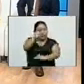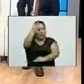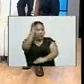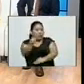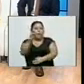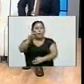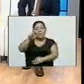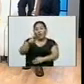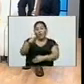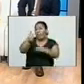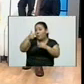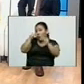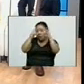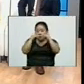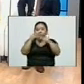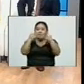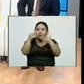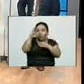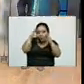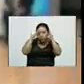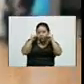miércoles. Feliz noche. Hasta mañana.